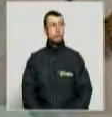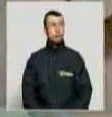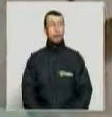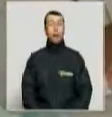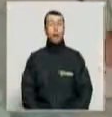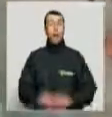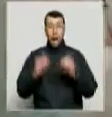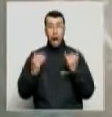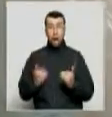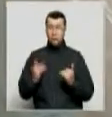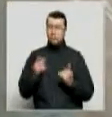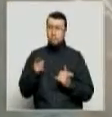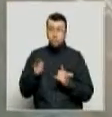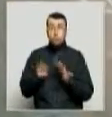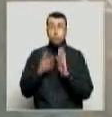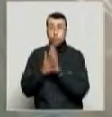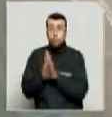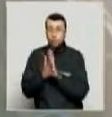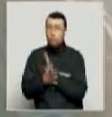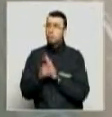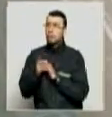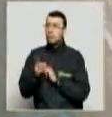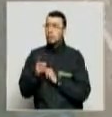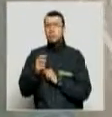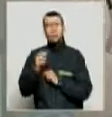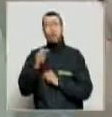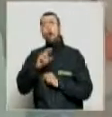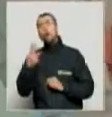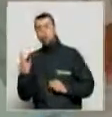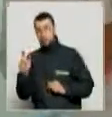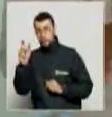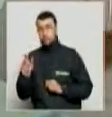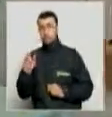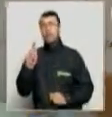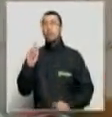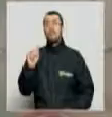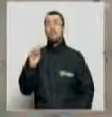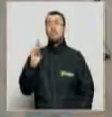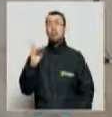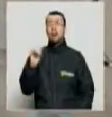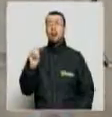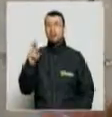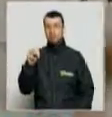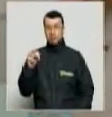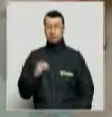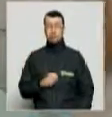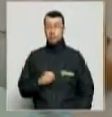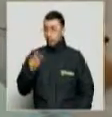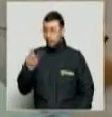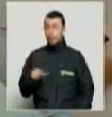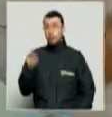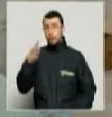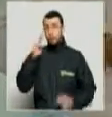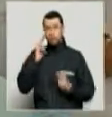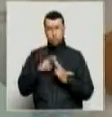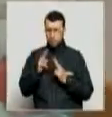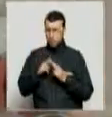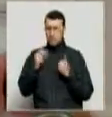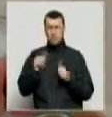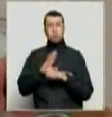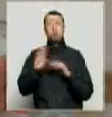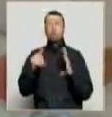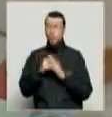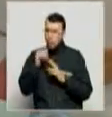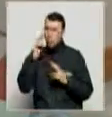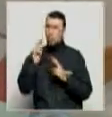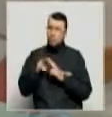Ahora vamos a contar un caso clínico, tenemos acá, doctor Freddy, con Fabián, que es otra de las personas que conocemos muy bien todo su